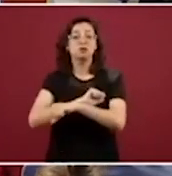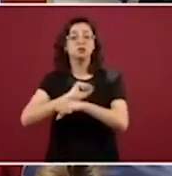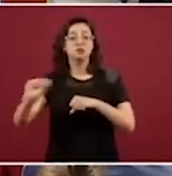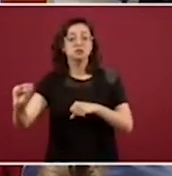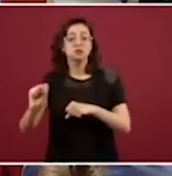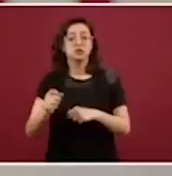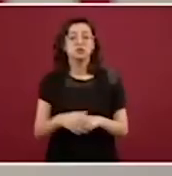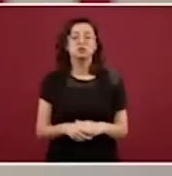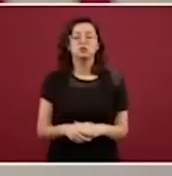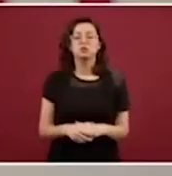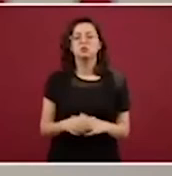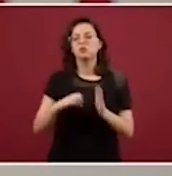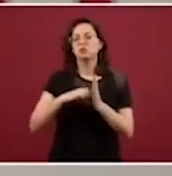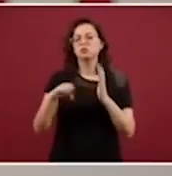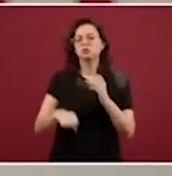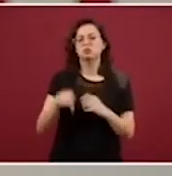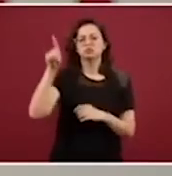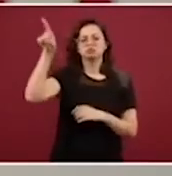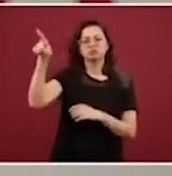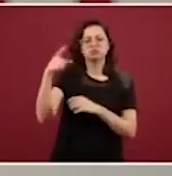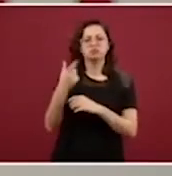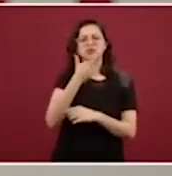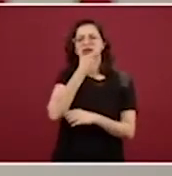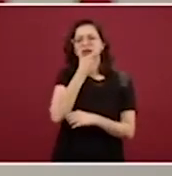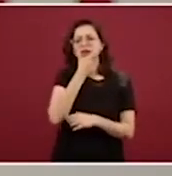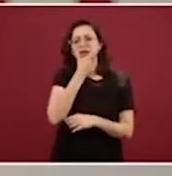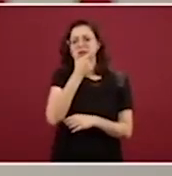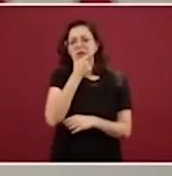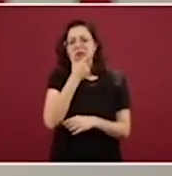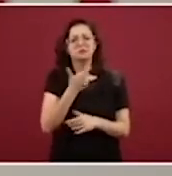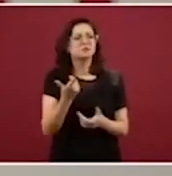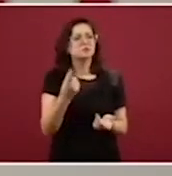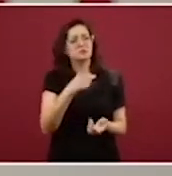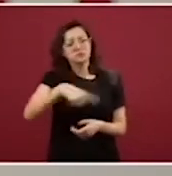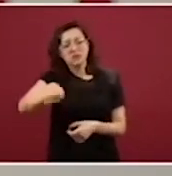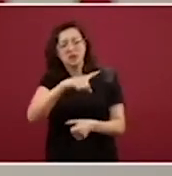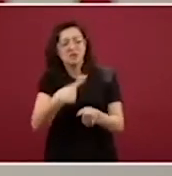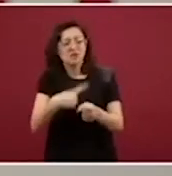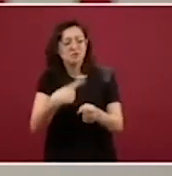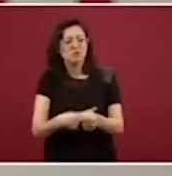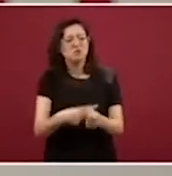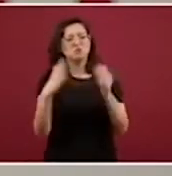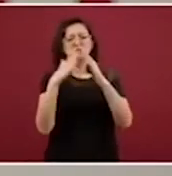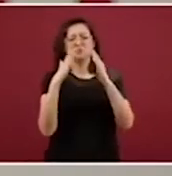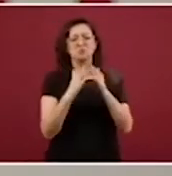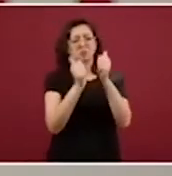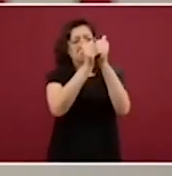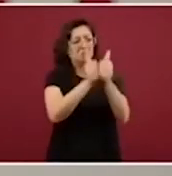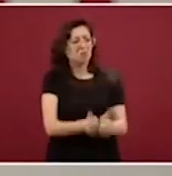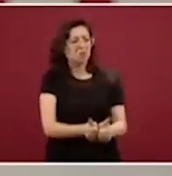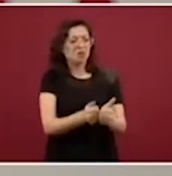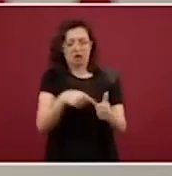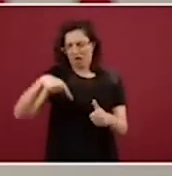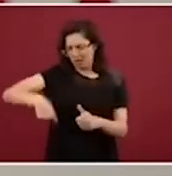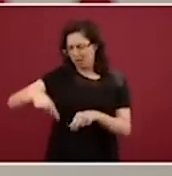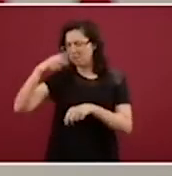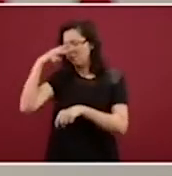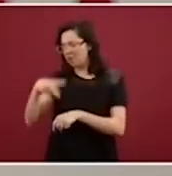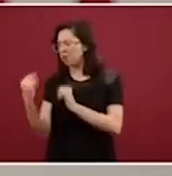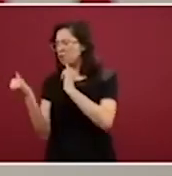simplemente llama a que se mantengan en casa voluntariamente quienes tengan síntomas, esto lo dijimos ayer, no se está